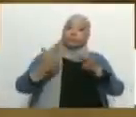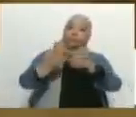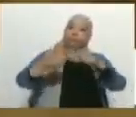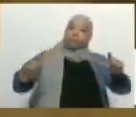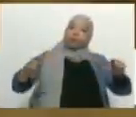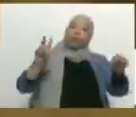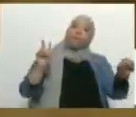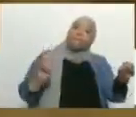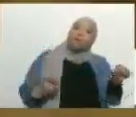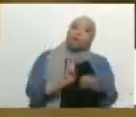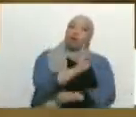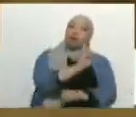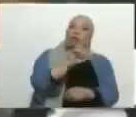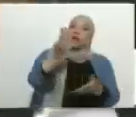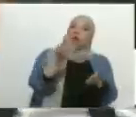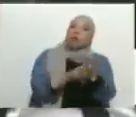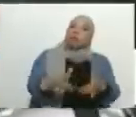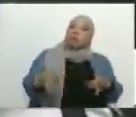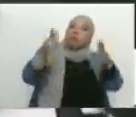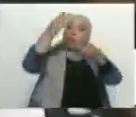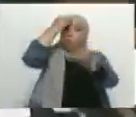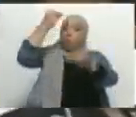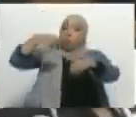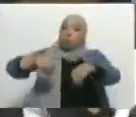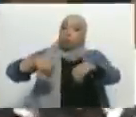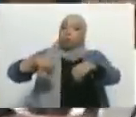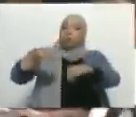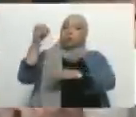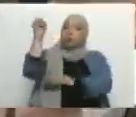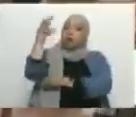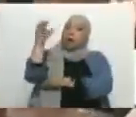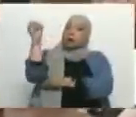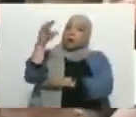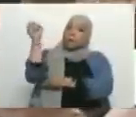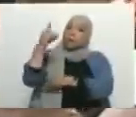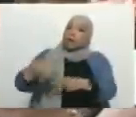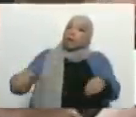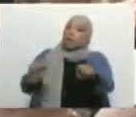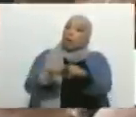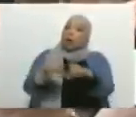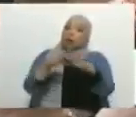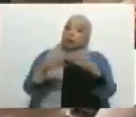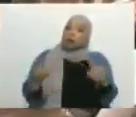violencia, que aprobamos por unanimidad también en este Parlamento.